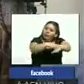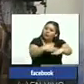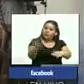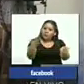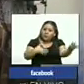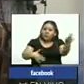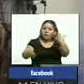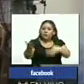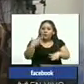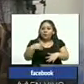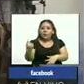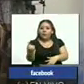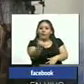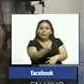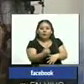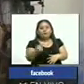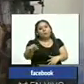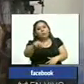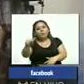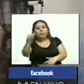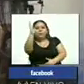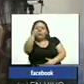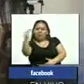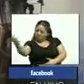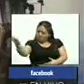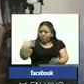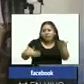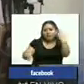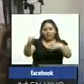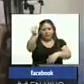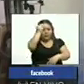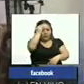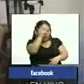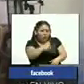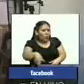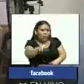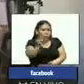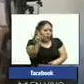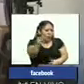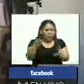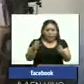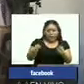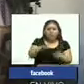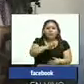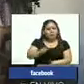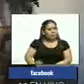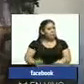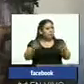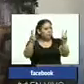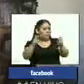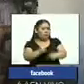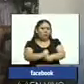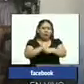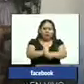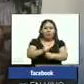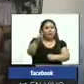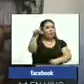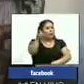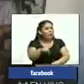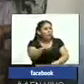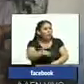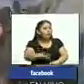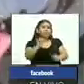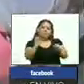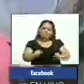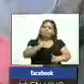todas las personas que se encuentran en el exterior, que vengan, que conozcan, que no tengan miedo, El Salvador está seguro y hay muchos lugares de los que